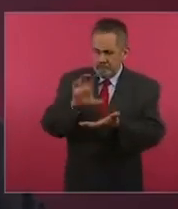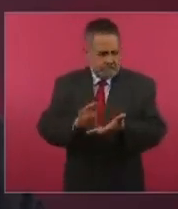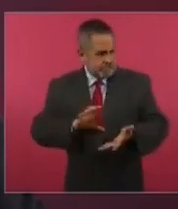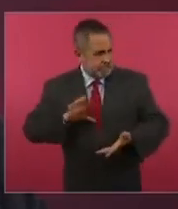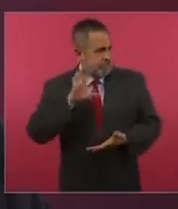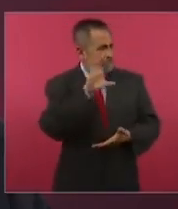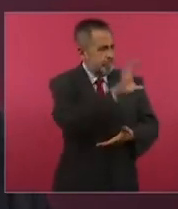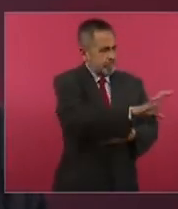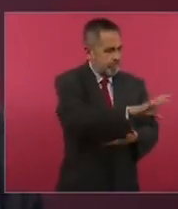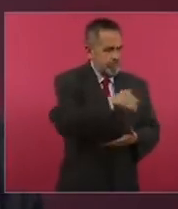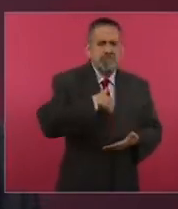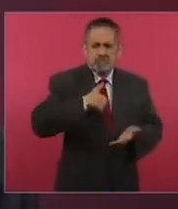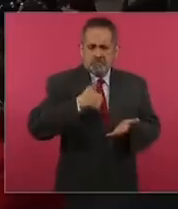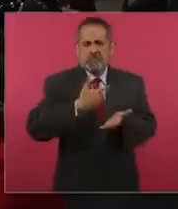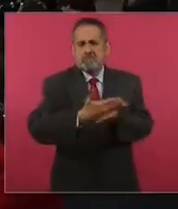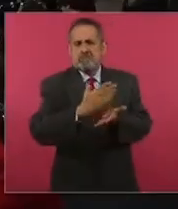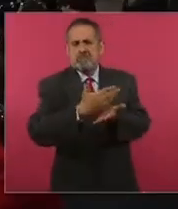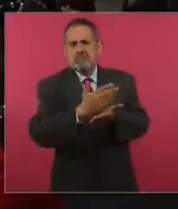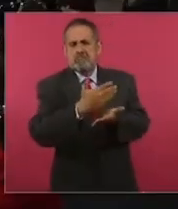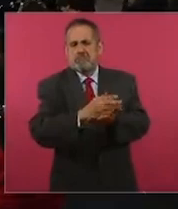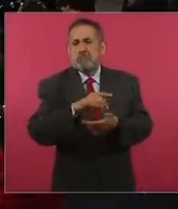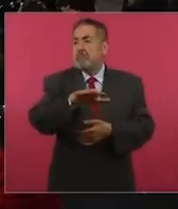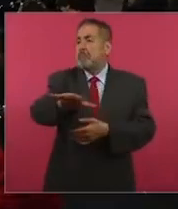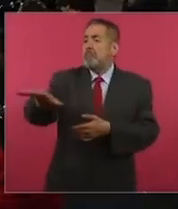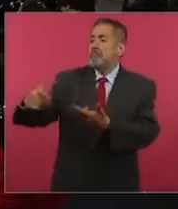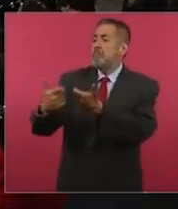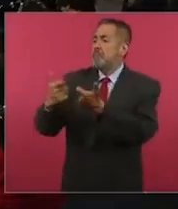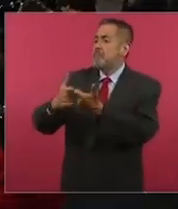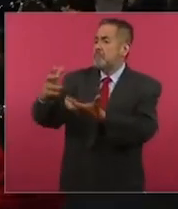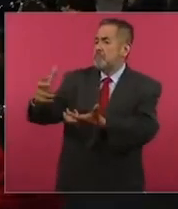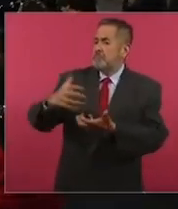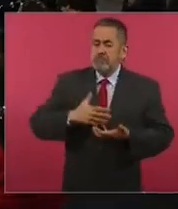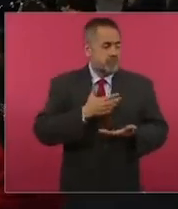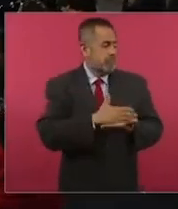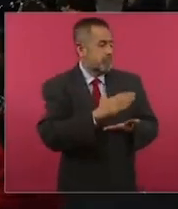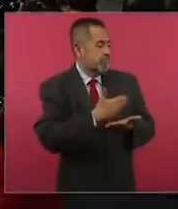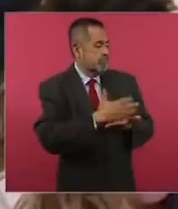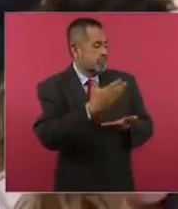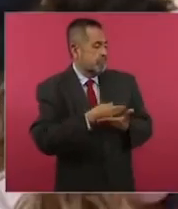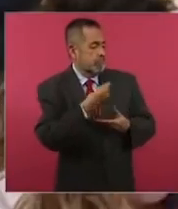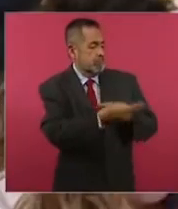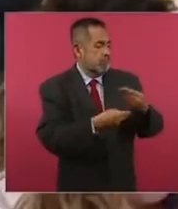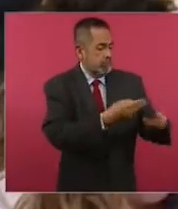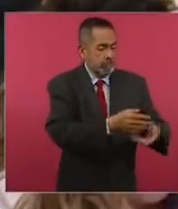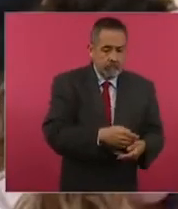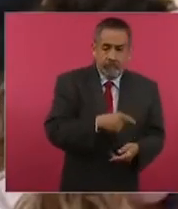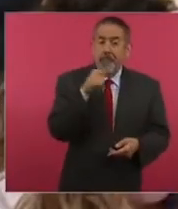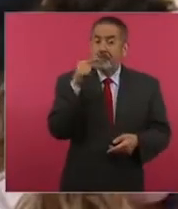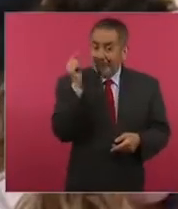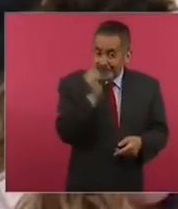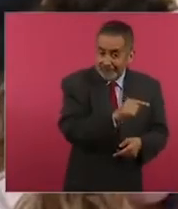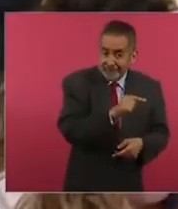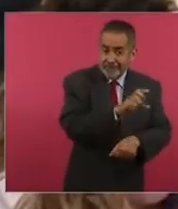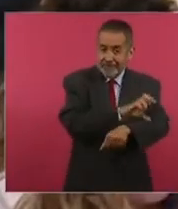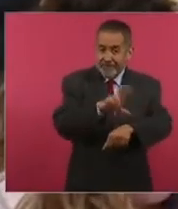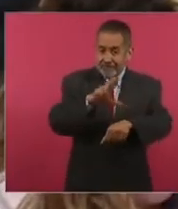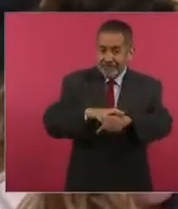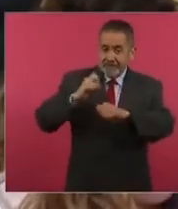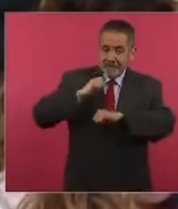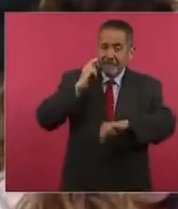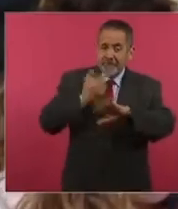se convirtieron en deuda de todo el pueblo de México. Y si ahora me dicen ustedes que el coordinador